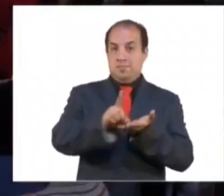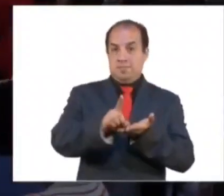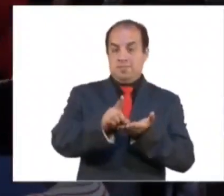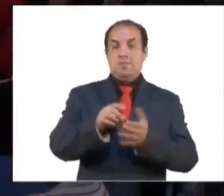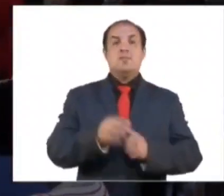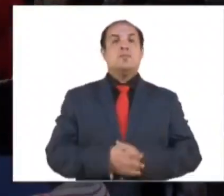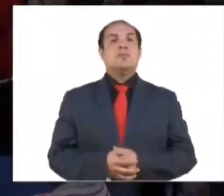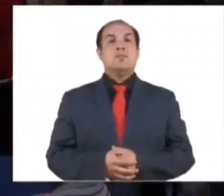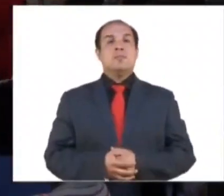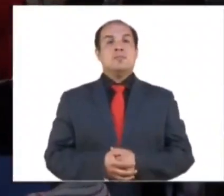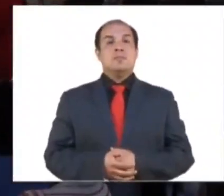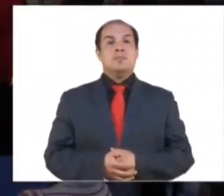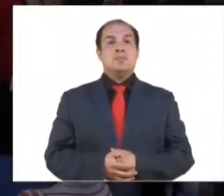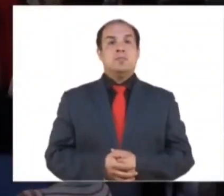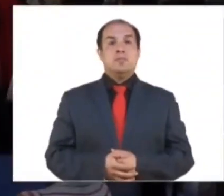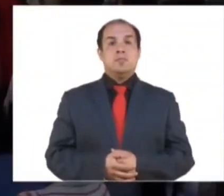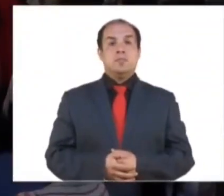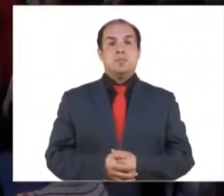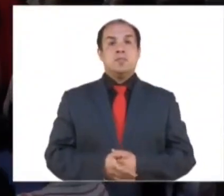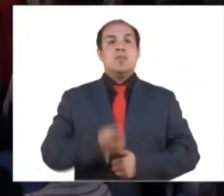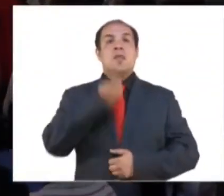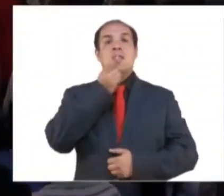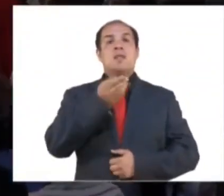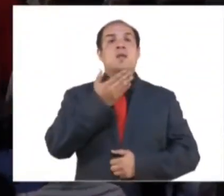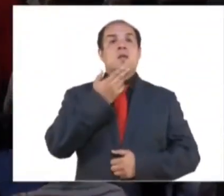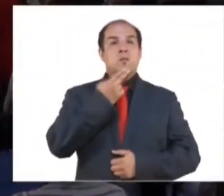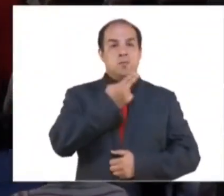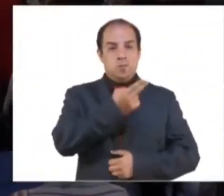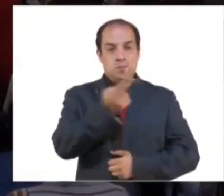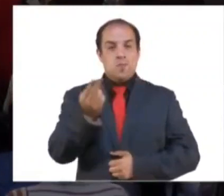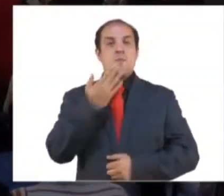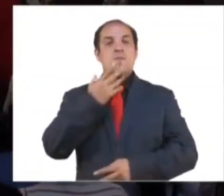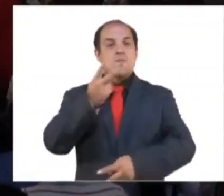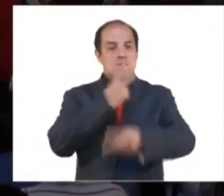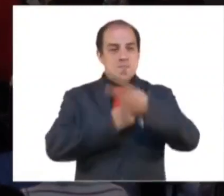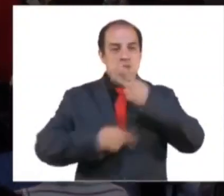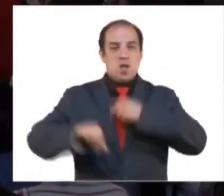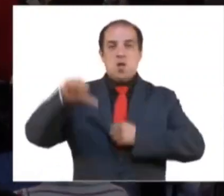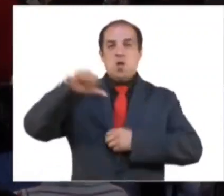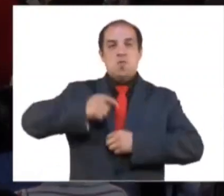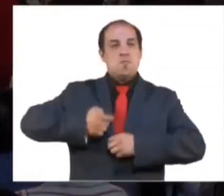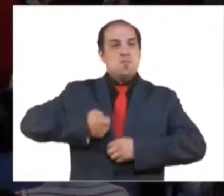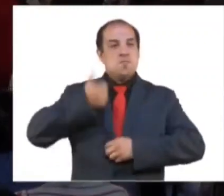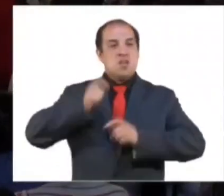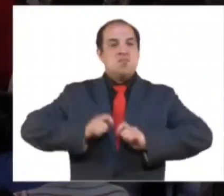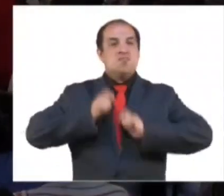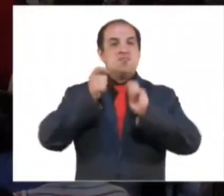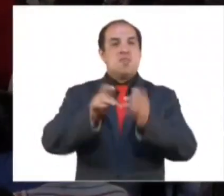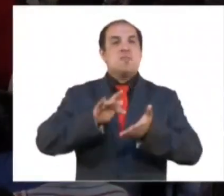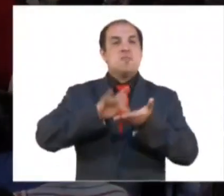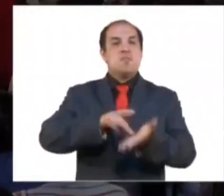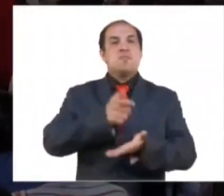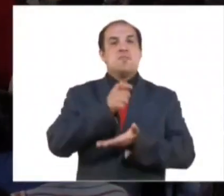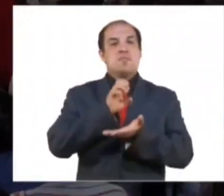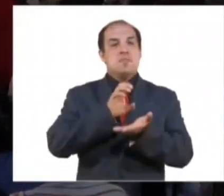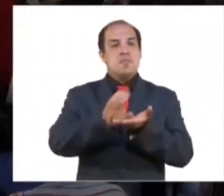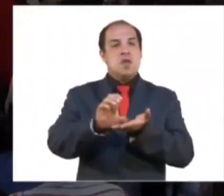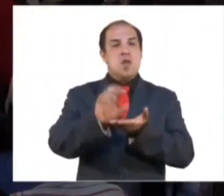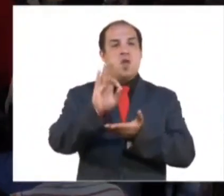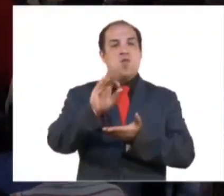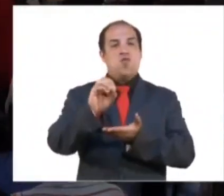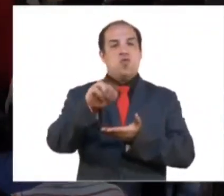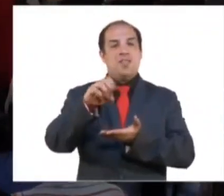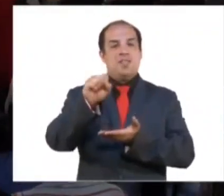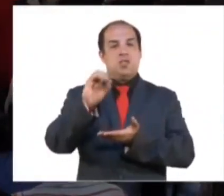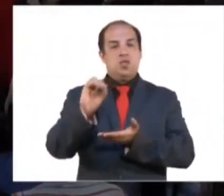derechos, les da la más cordial de las bienvenidas a la primera entrega de créditos Fondeso 2023.